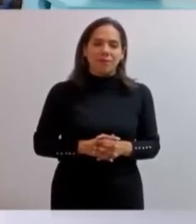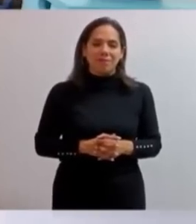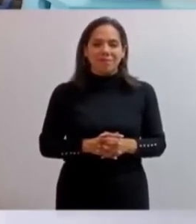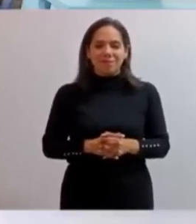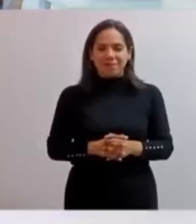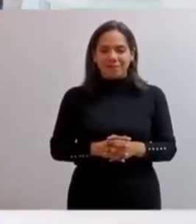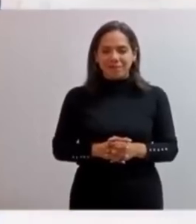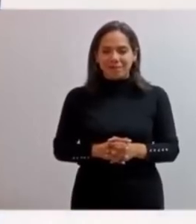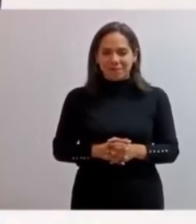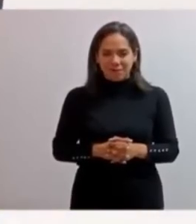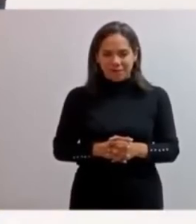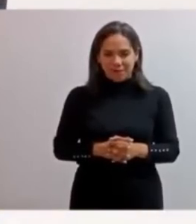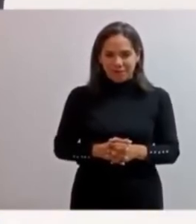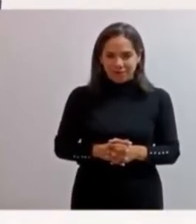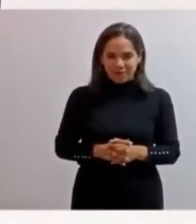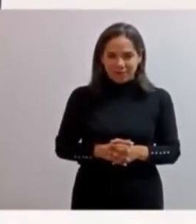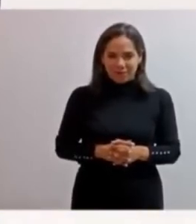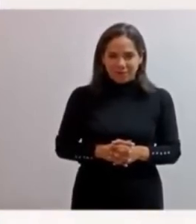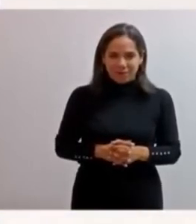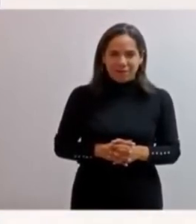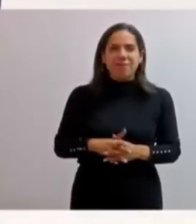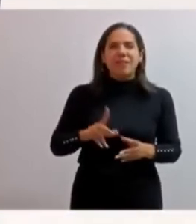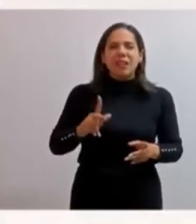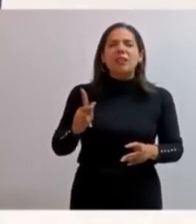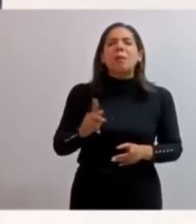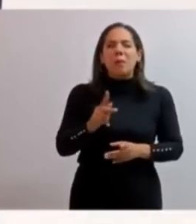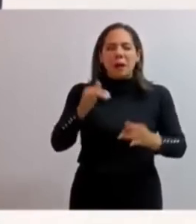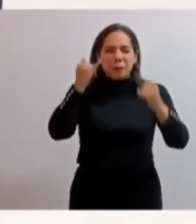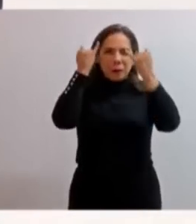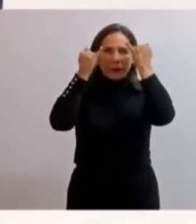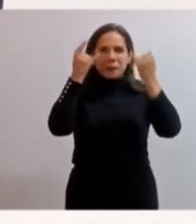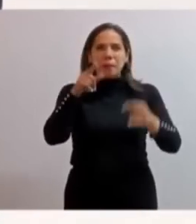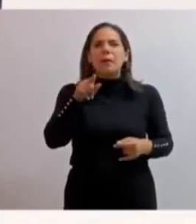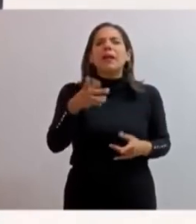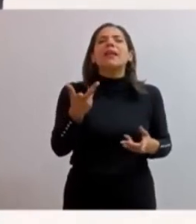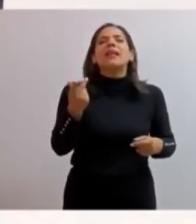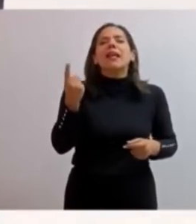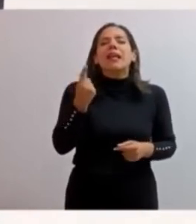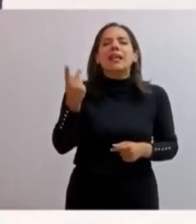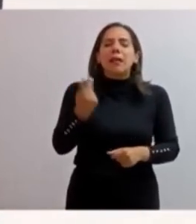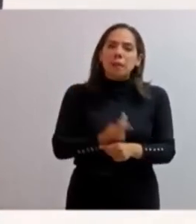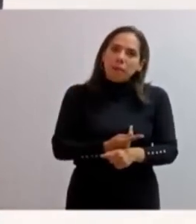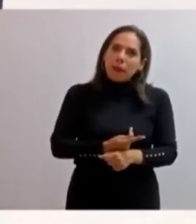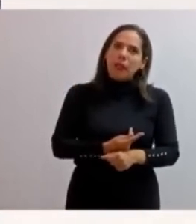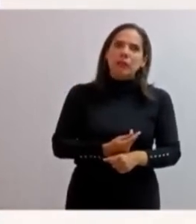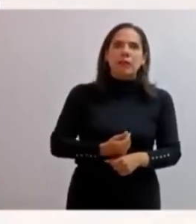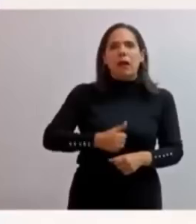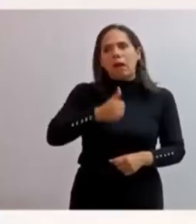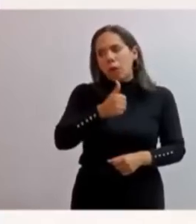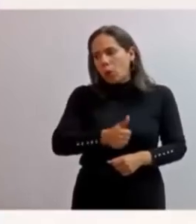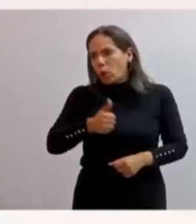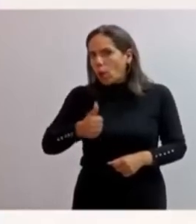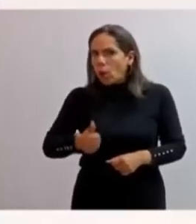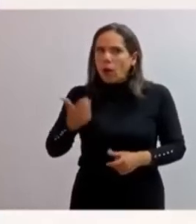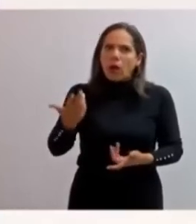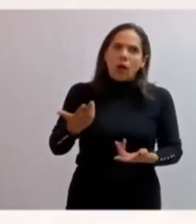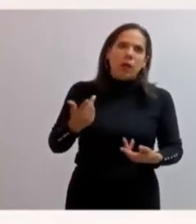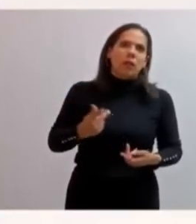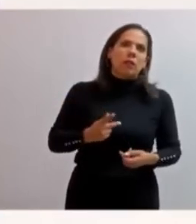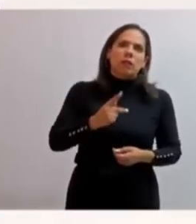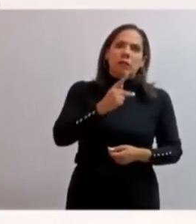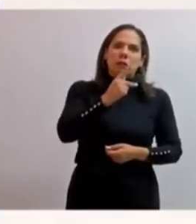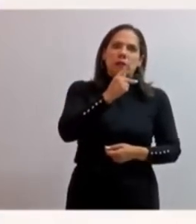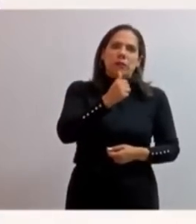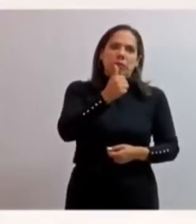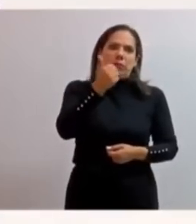Erasmo, y él señala esto, ¿no? ¿Qué pasaría para que cada 15 días se llevara un proyecto y esto se convirtiera